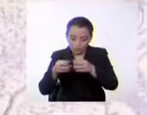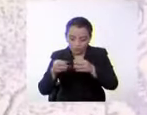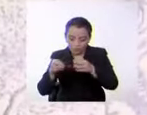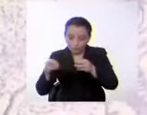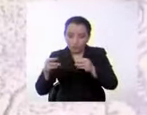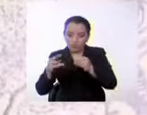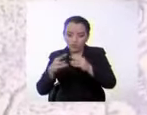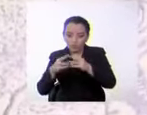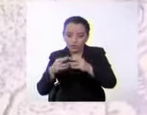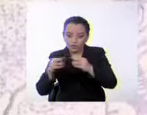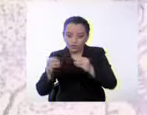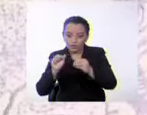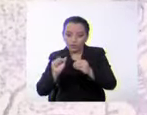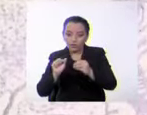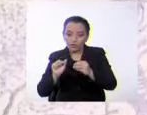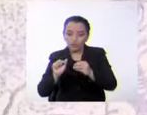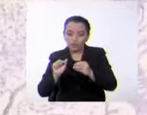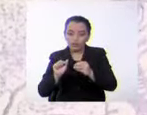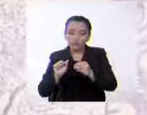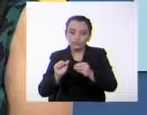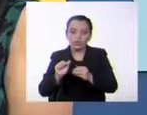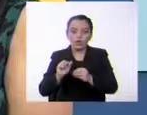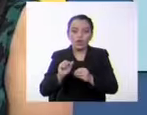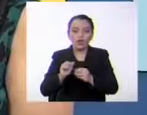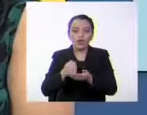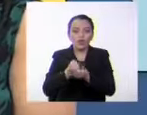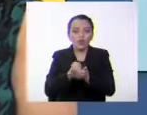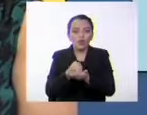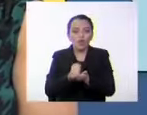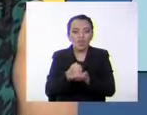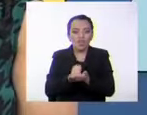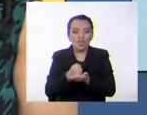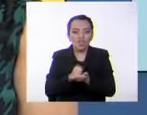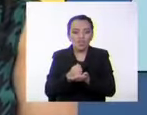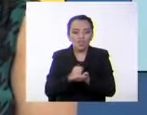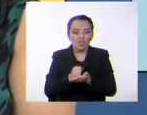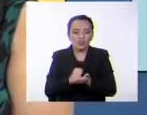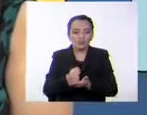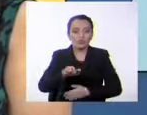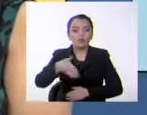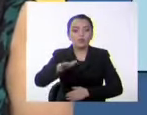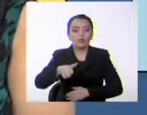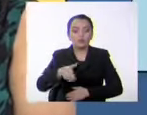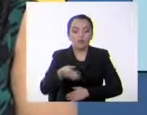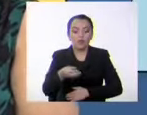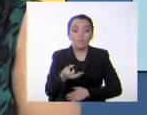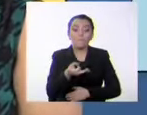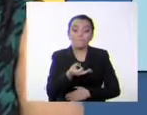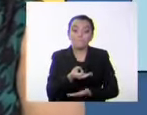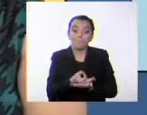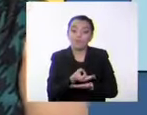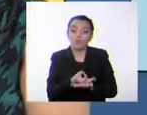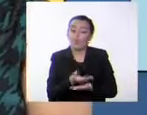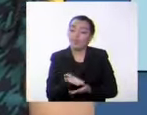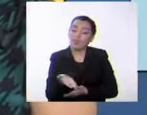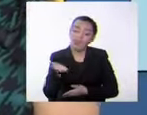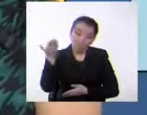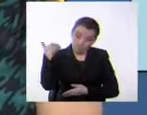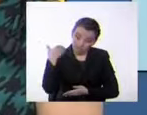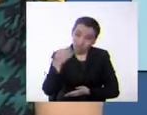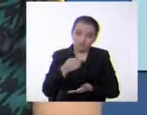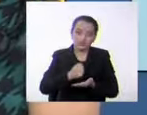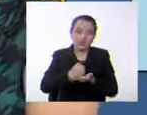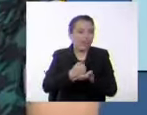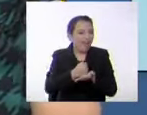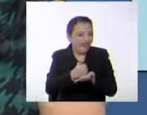las semillas del cacao, que eso fue utilizado como una moneda, ¿verdad?, en tiempos anteriores a la llegada de